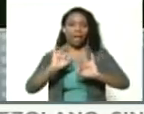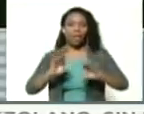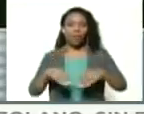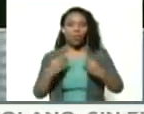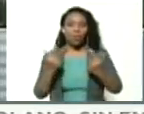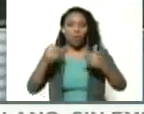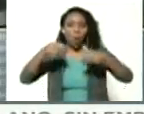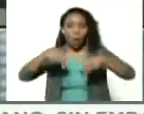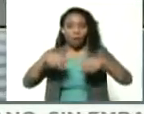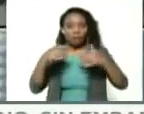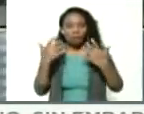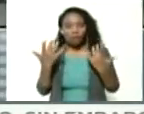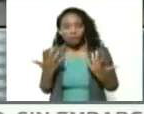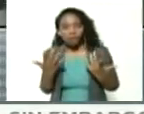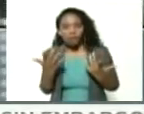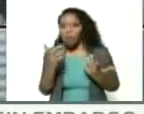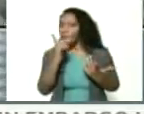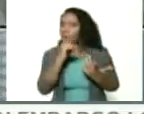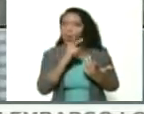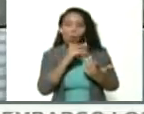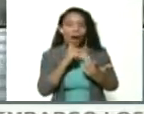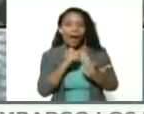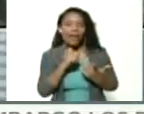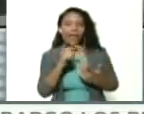Hoy prácticamente no existe Fedecámaras.